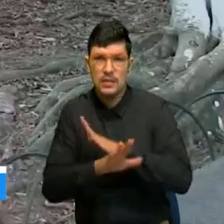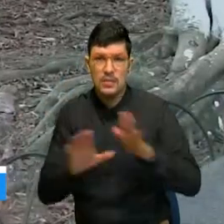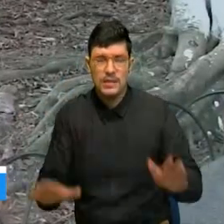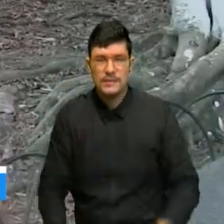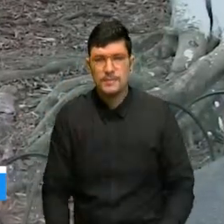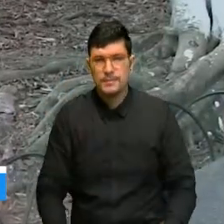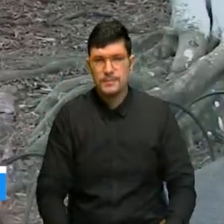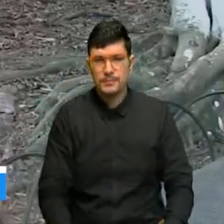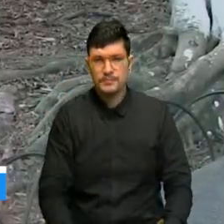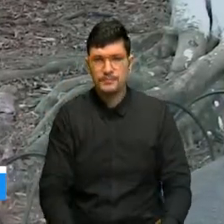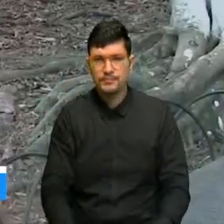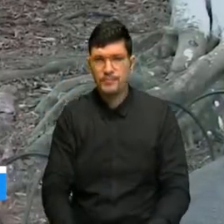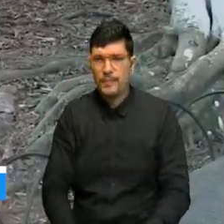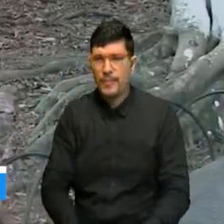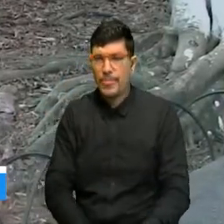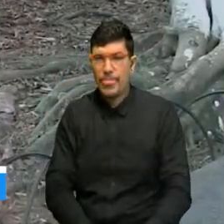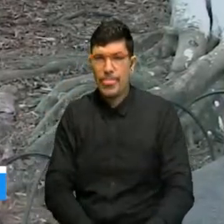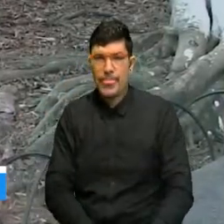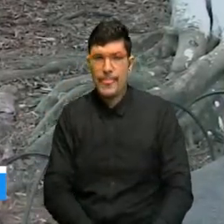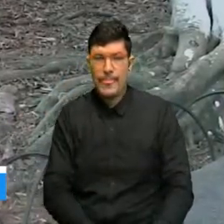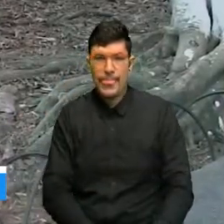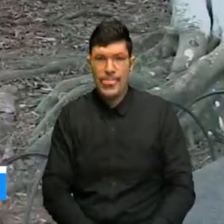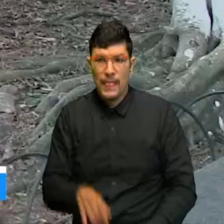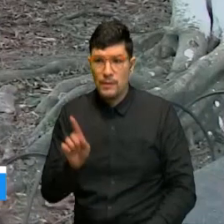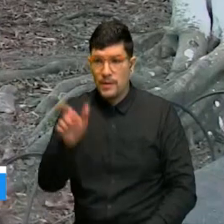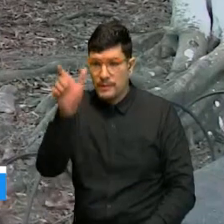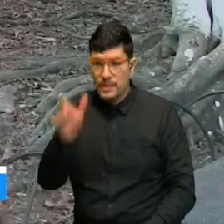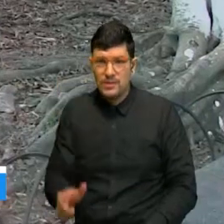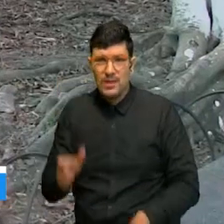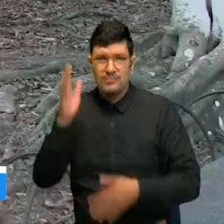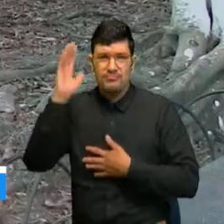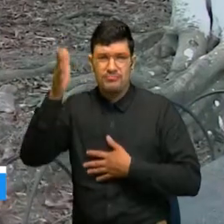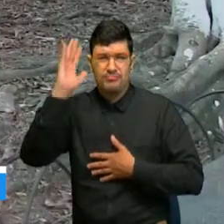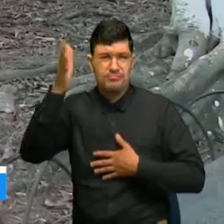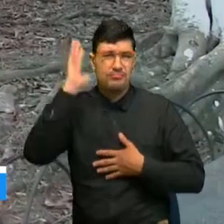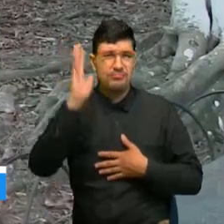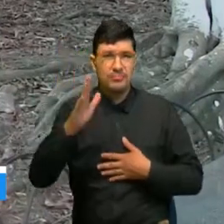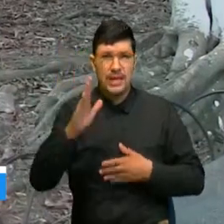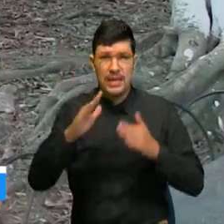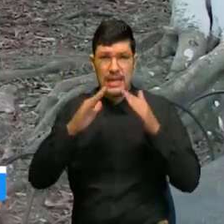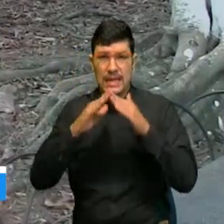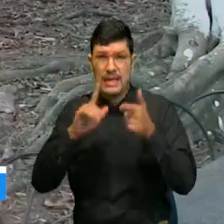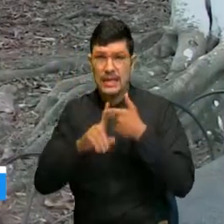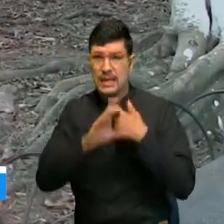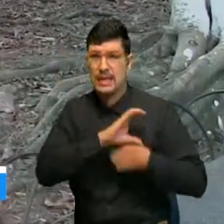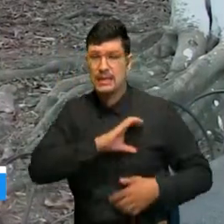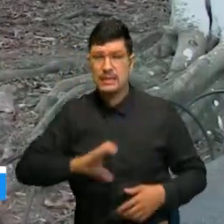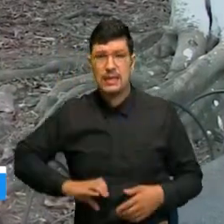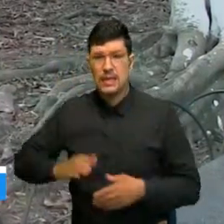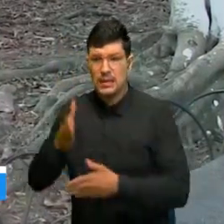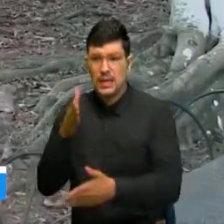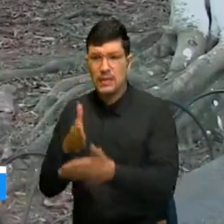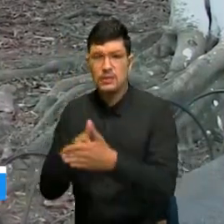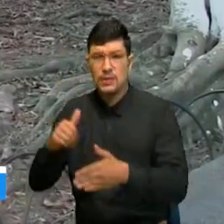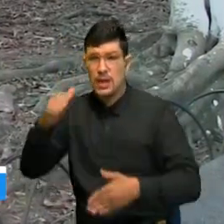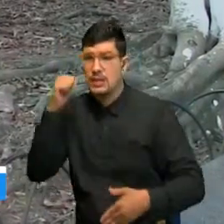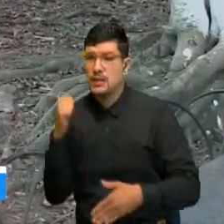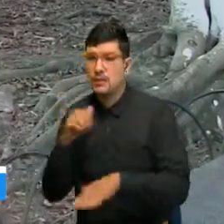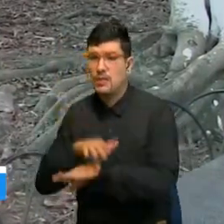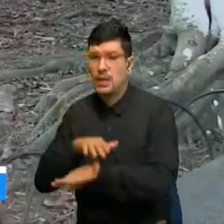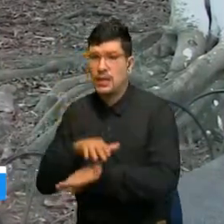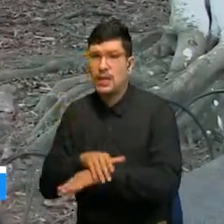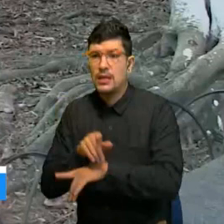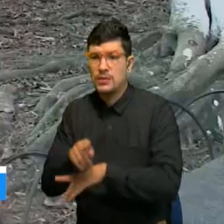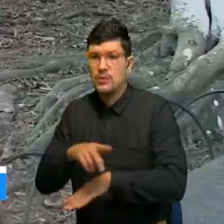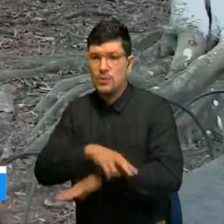parte, digamos que un pastor de una iglesia cristiana denunció que ayer en la tarde fue objeto de